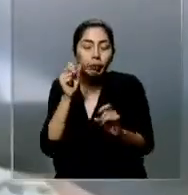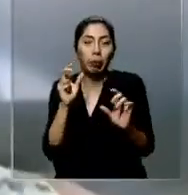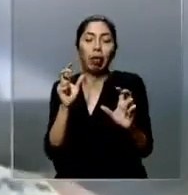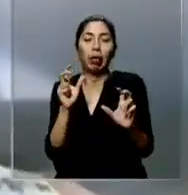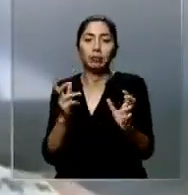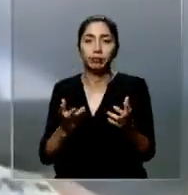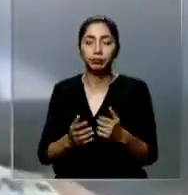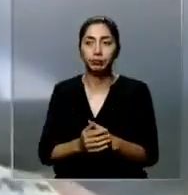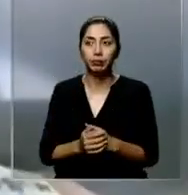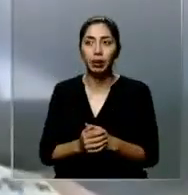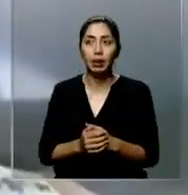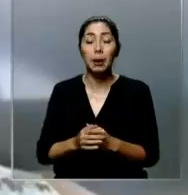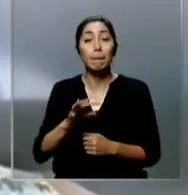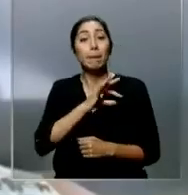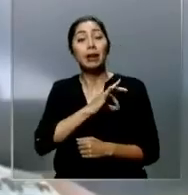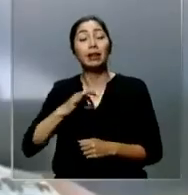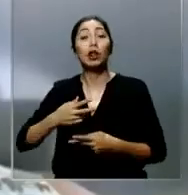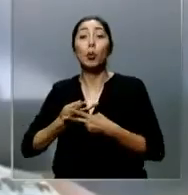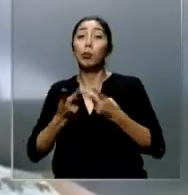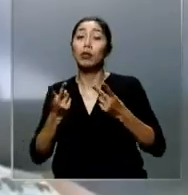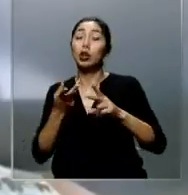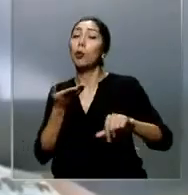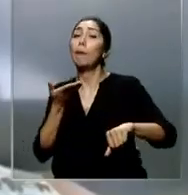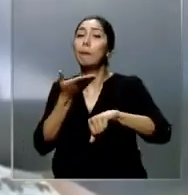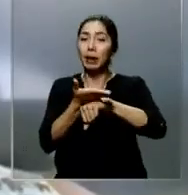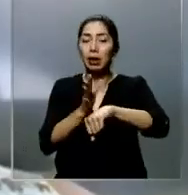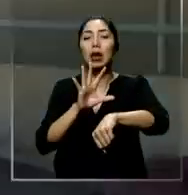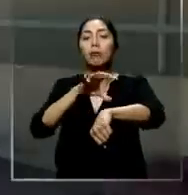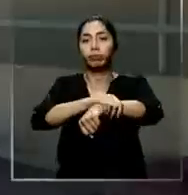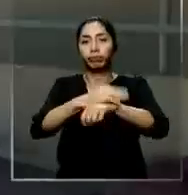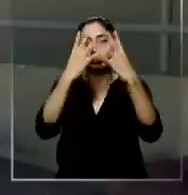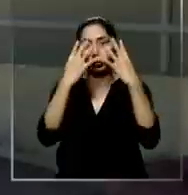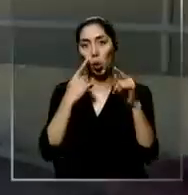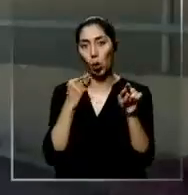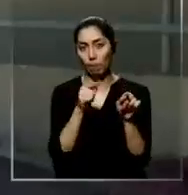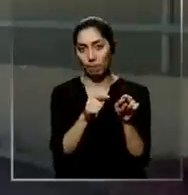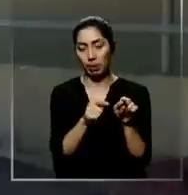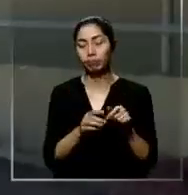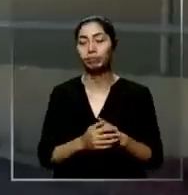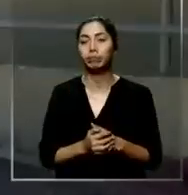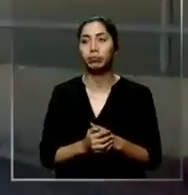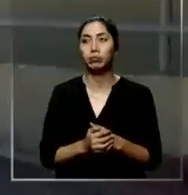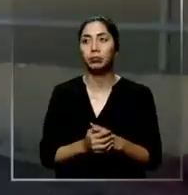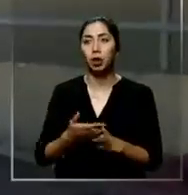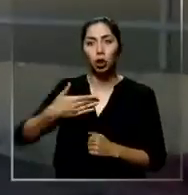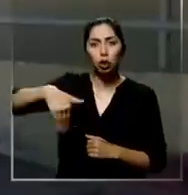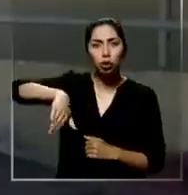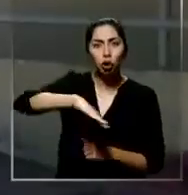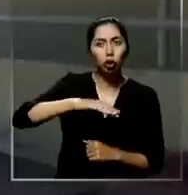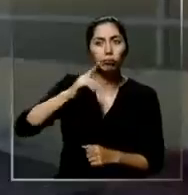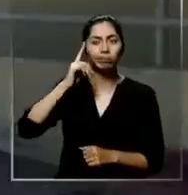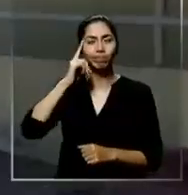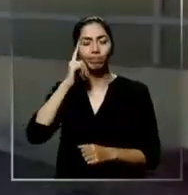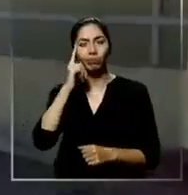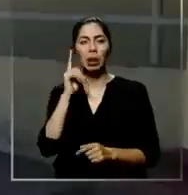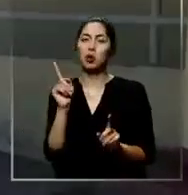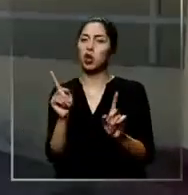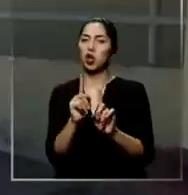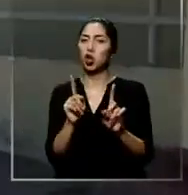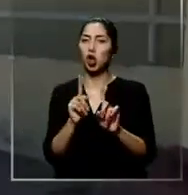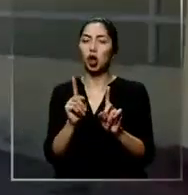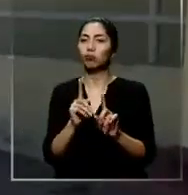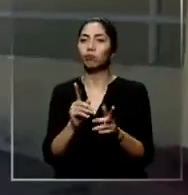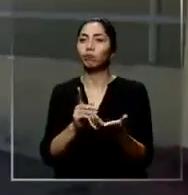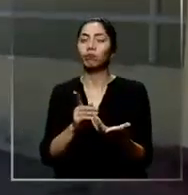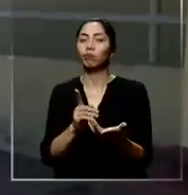a solicitar como medida cautelar, la medida cautelar de prisión preventiva. Señalamos que no estamos conformes con esta medida cautelar porque no